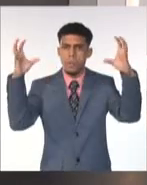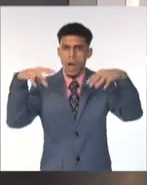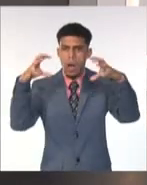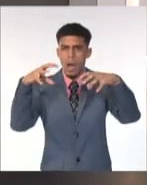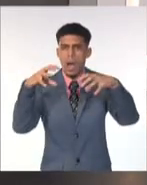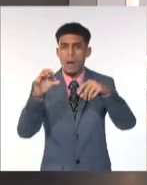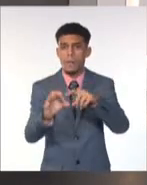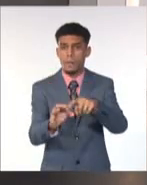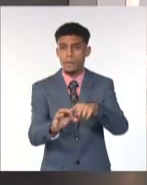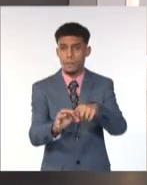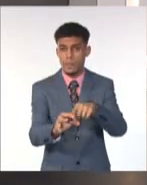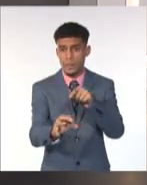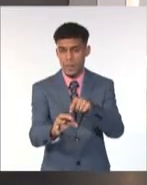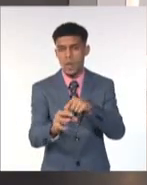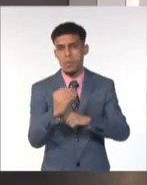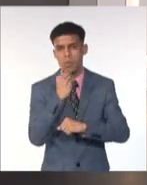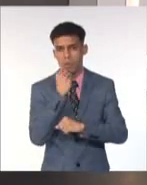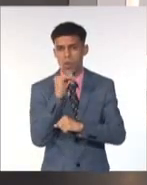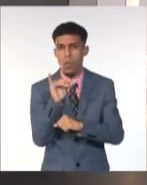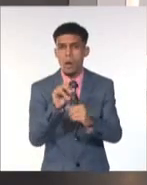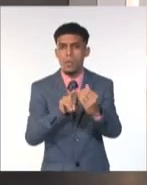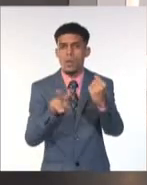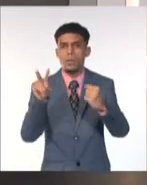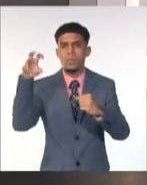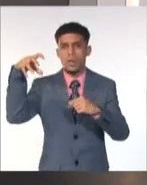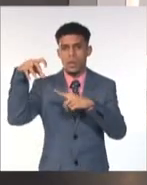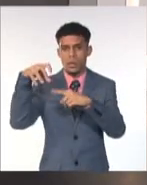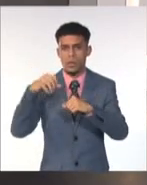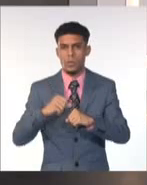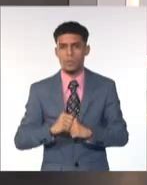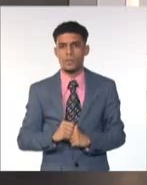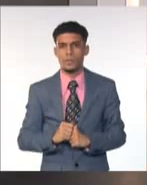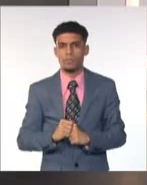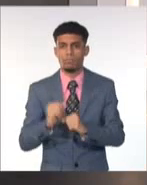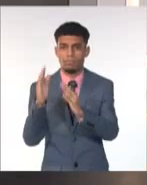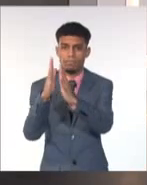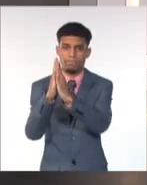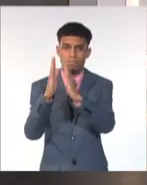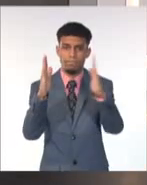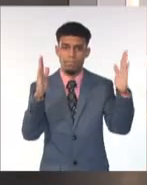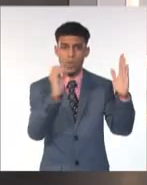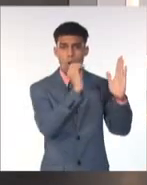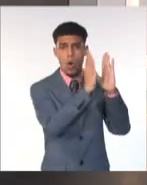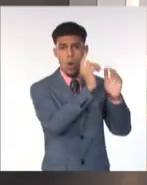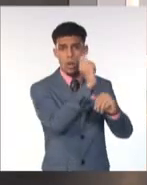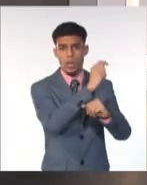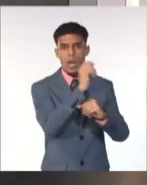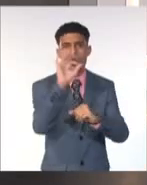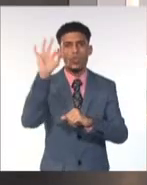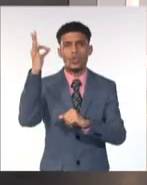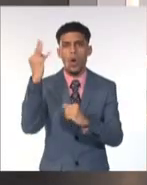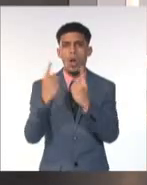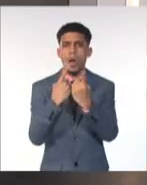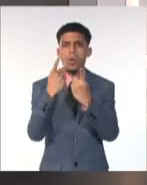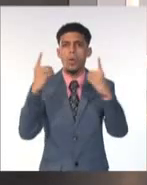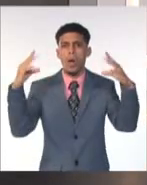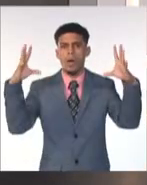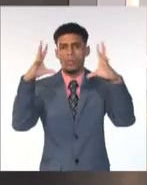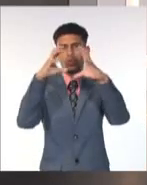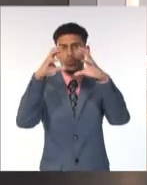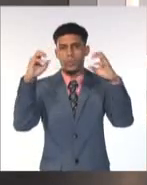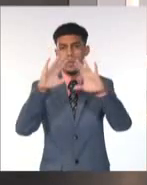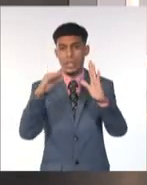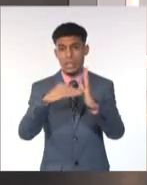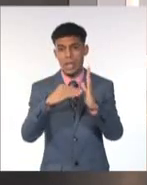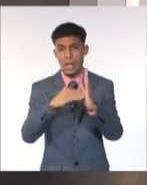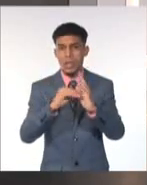de la Juventud, también en la provincia de Pinar del Río. En el resto del territorio, hacia la mitad oriental, predominio de sol y algunas nubes durante horas de la mañana. Hacia la tarde